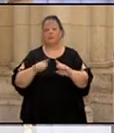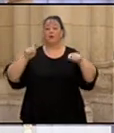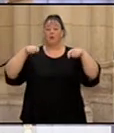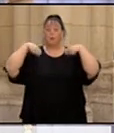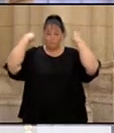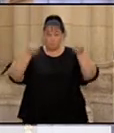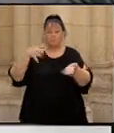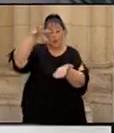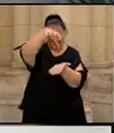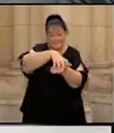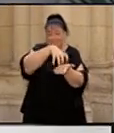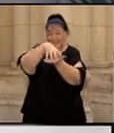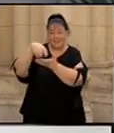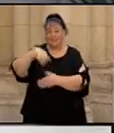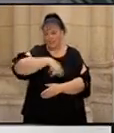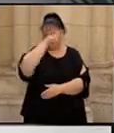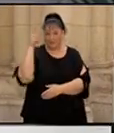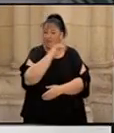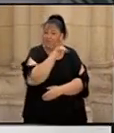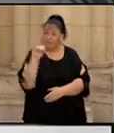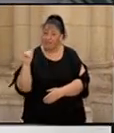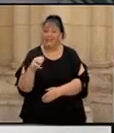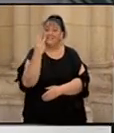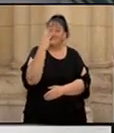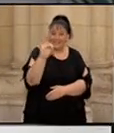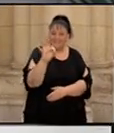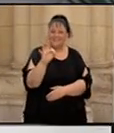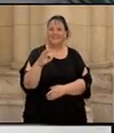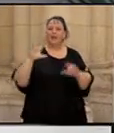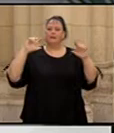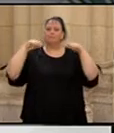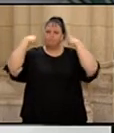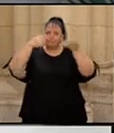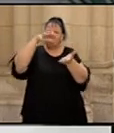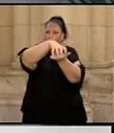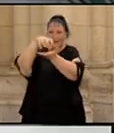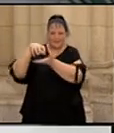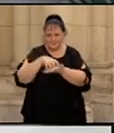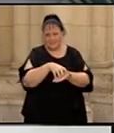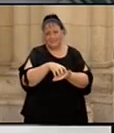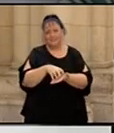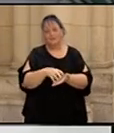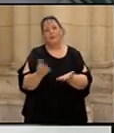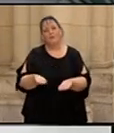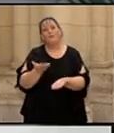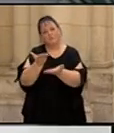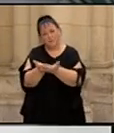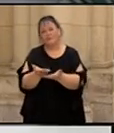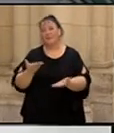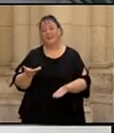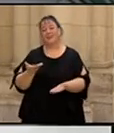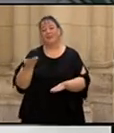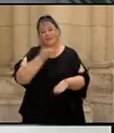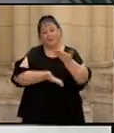monasterios que tenemos aquí en Madrid, 30 monasterios, y os pido que ayudéis a estos monasterios